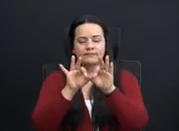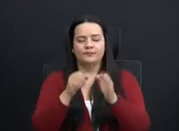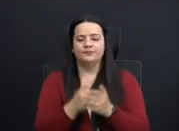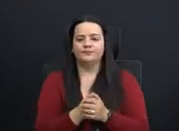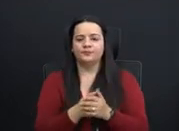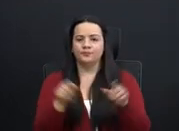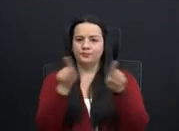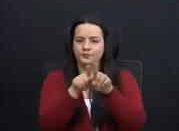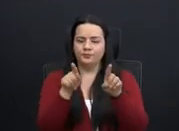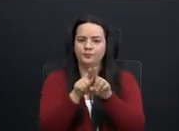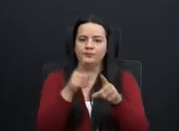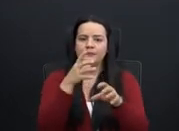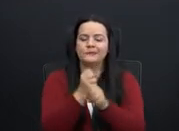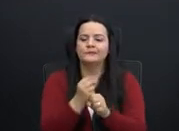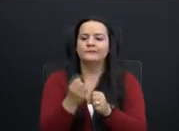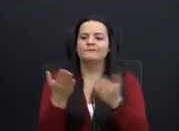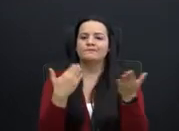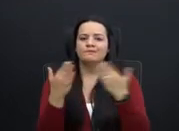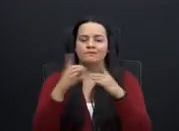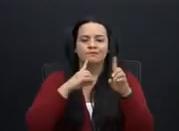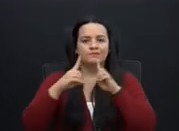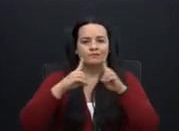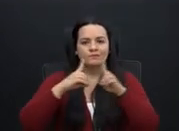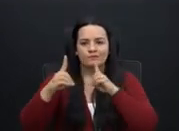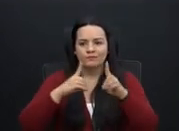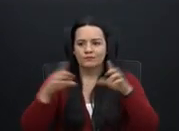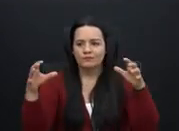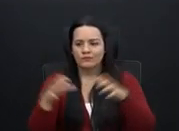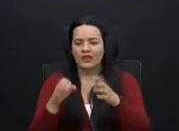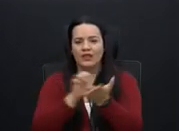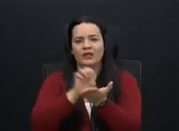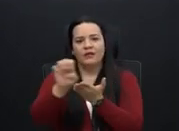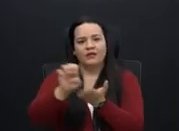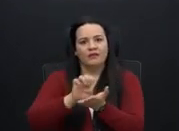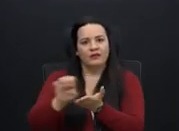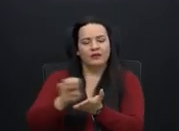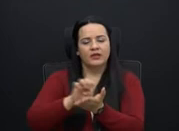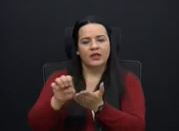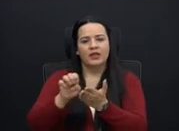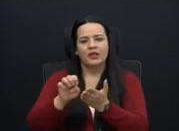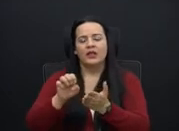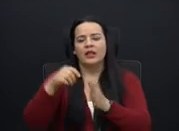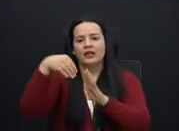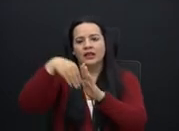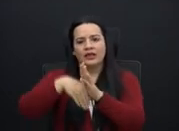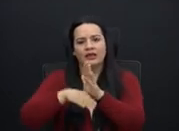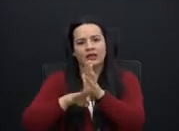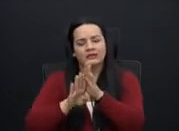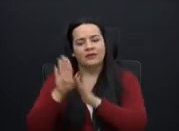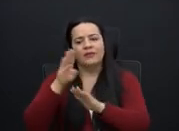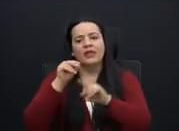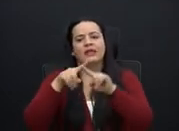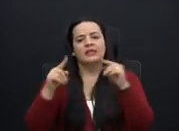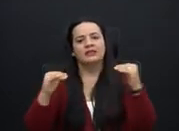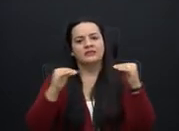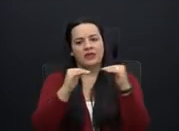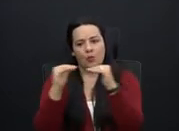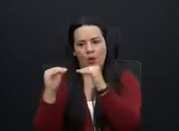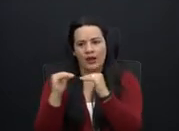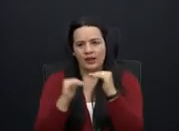Además de generar diálogo y cohesión, evitar el crecimiento de la desigualdad y buscar una correcta rendición de